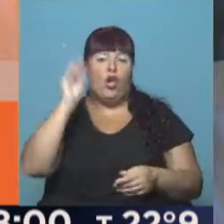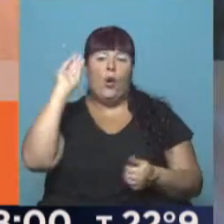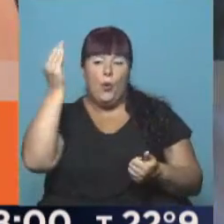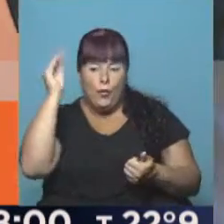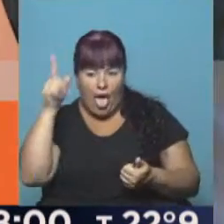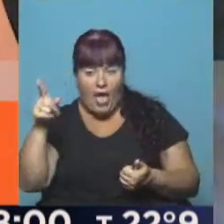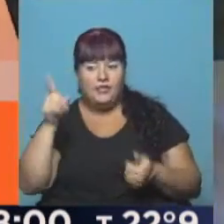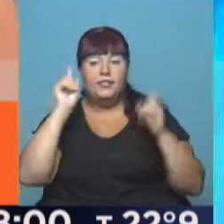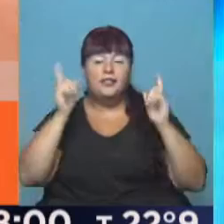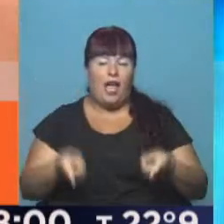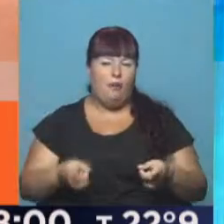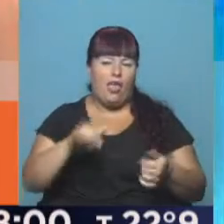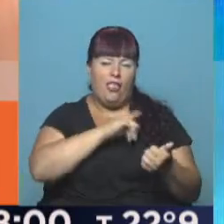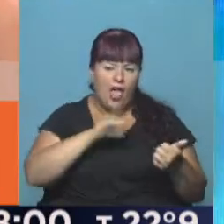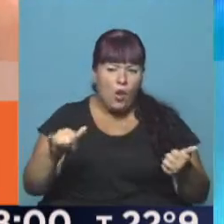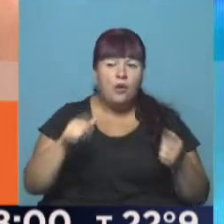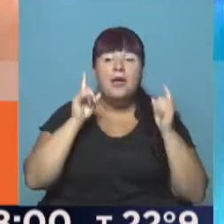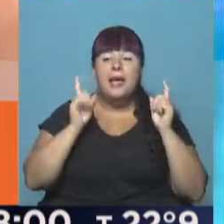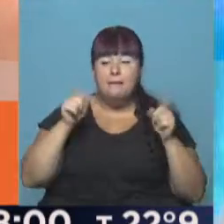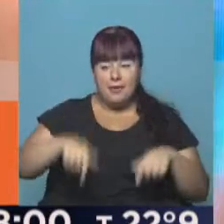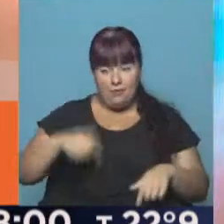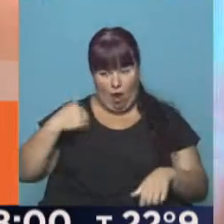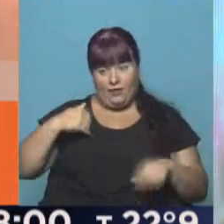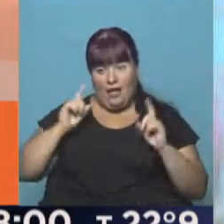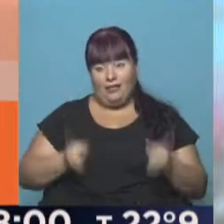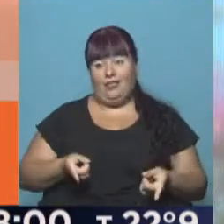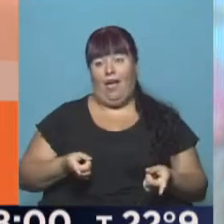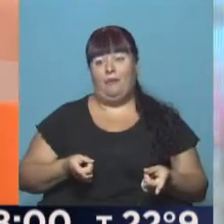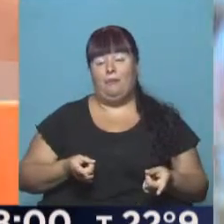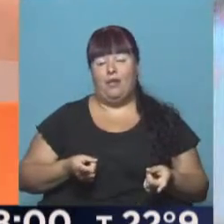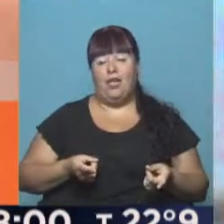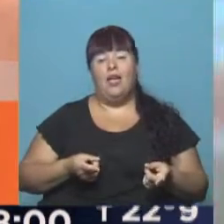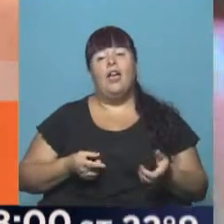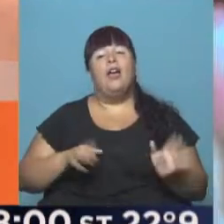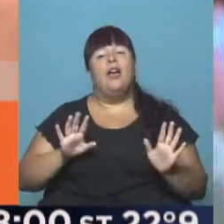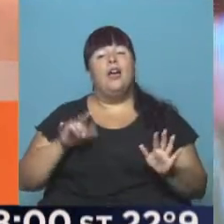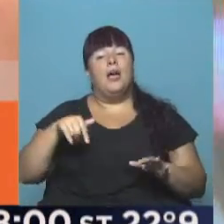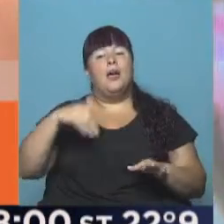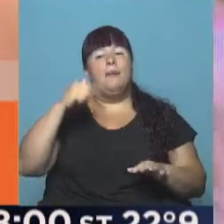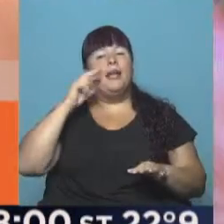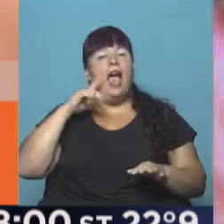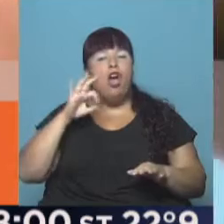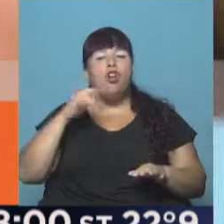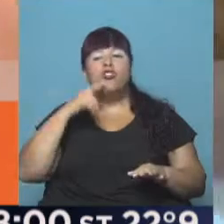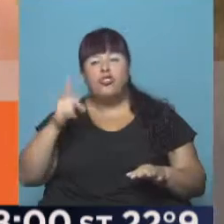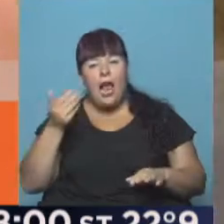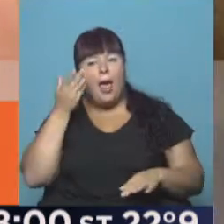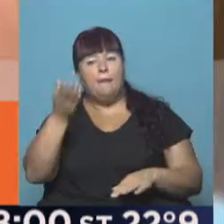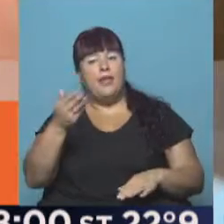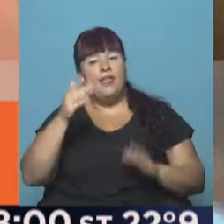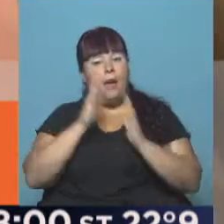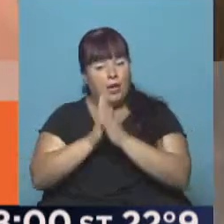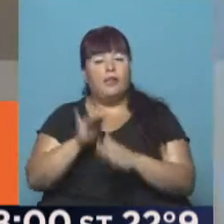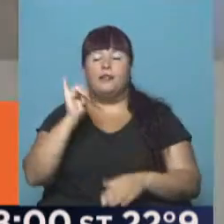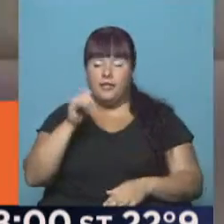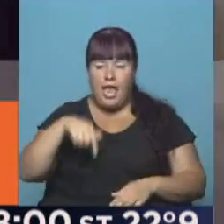Brasil, donde hay también muchas denuncias, y mismo en nuestro país, está el caso Milagro Sala. ¿Hay pedido frente a Amnistía?